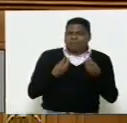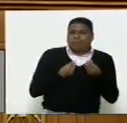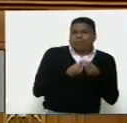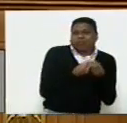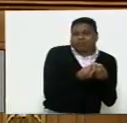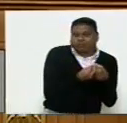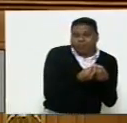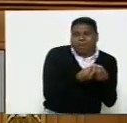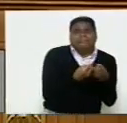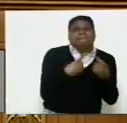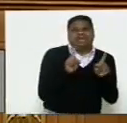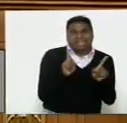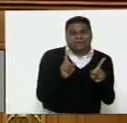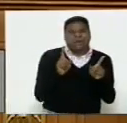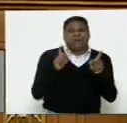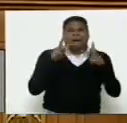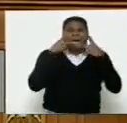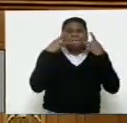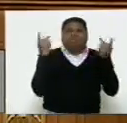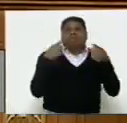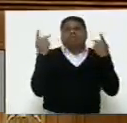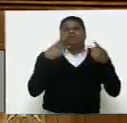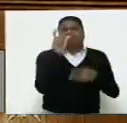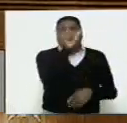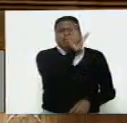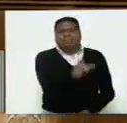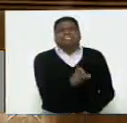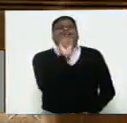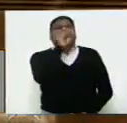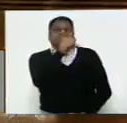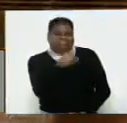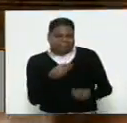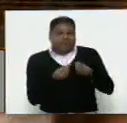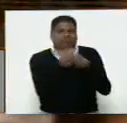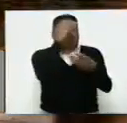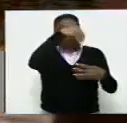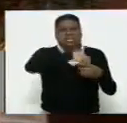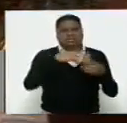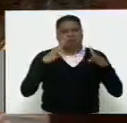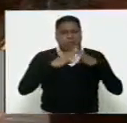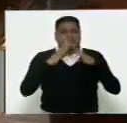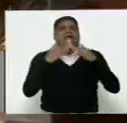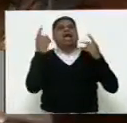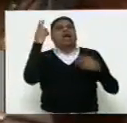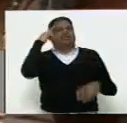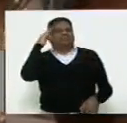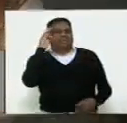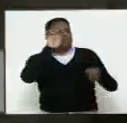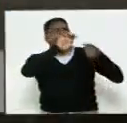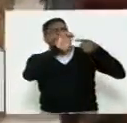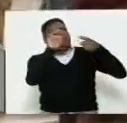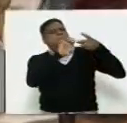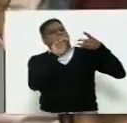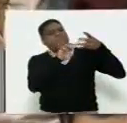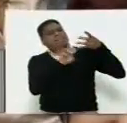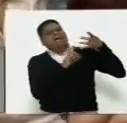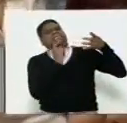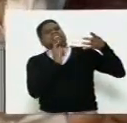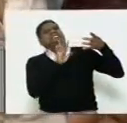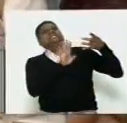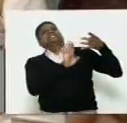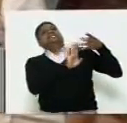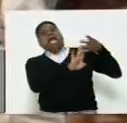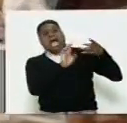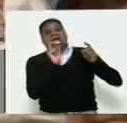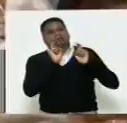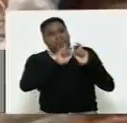esta promotora sí. Esta promotora pertenece a su comunidad, conoce las características de su comunidad, y en esa